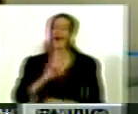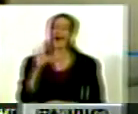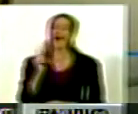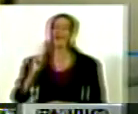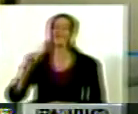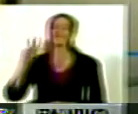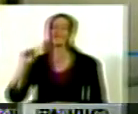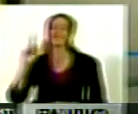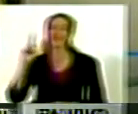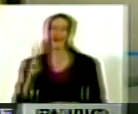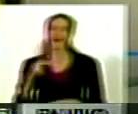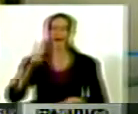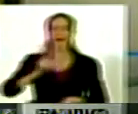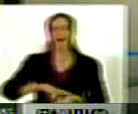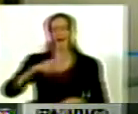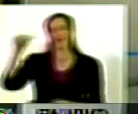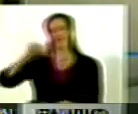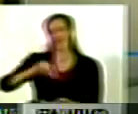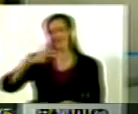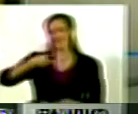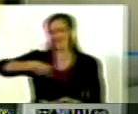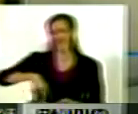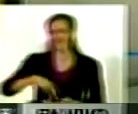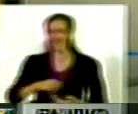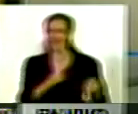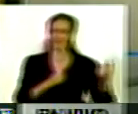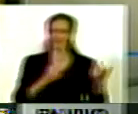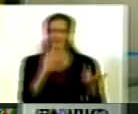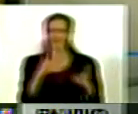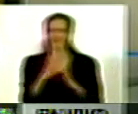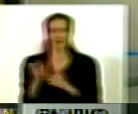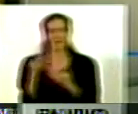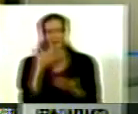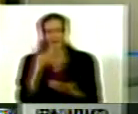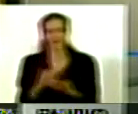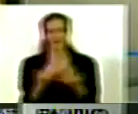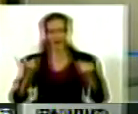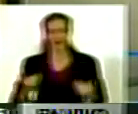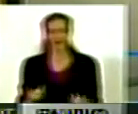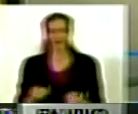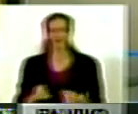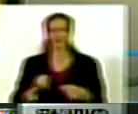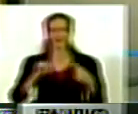En esta hora de la salsa voy a proceder, fíjate, me están solicitando